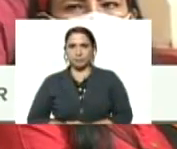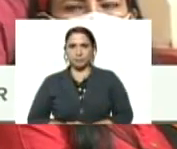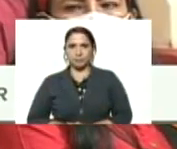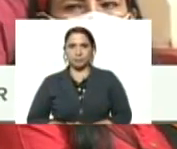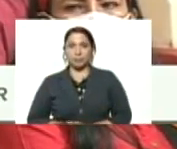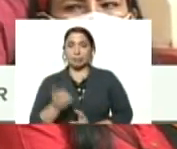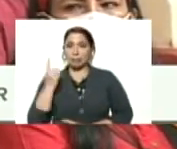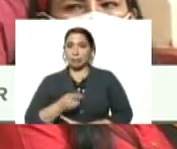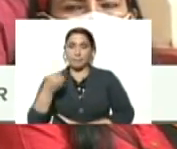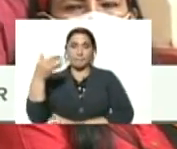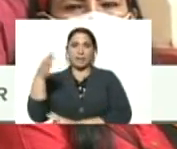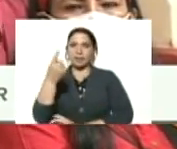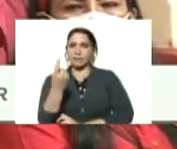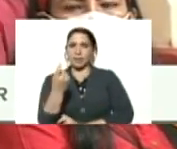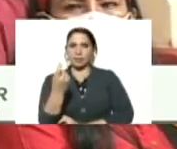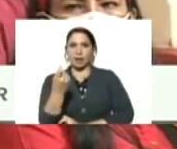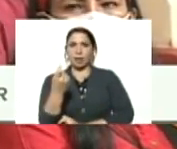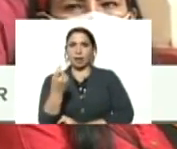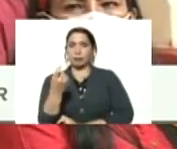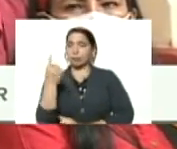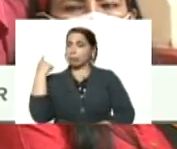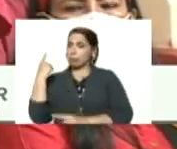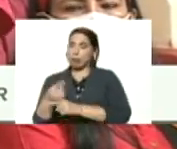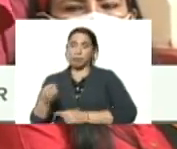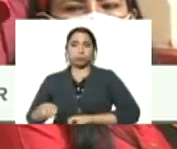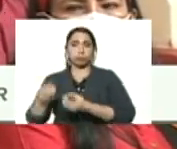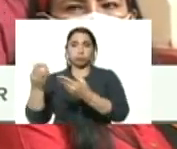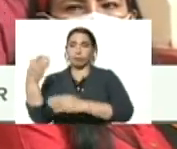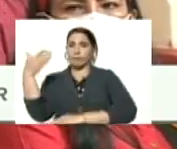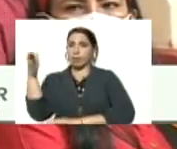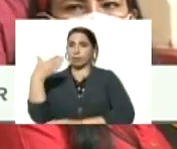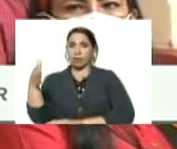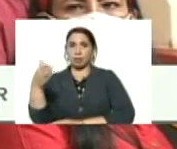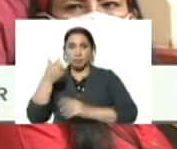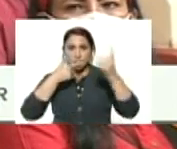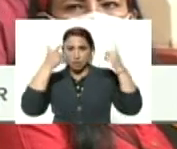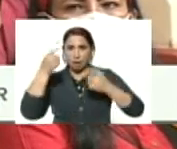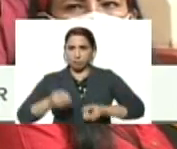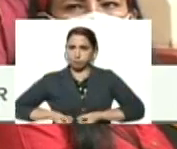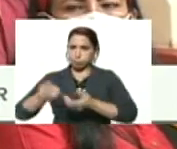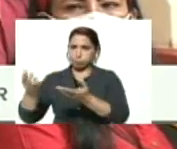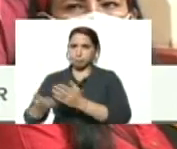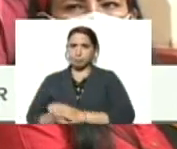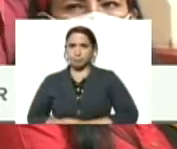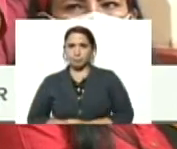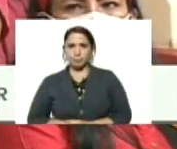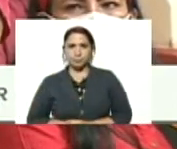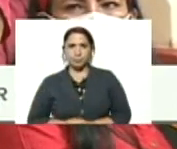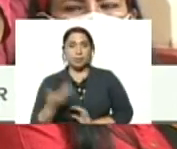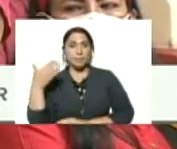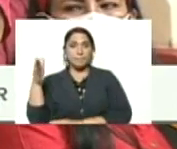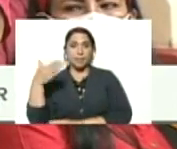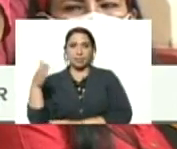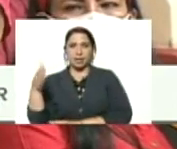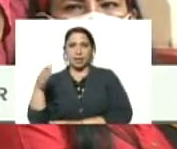el banderín que faltaba. El banderín que el comandante Chávez llevó para allá, que eran las banderas de